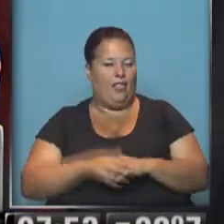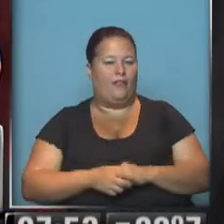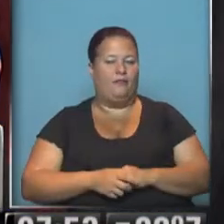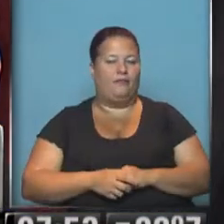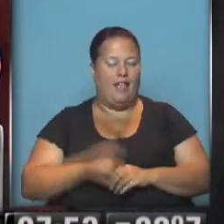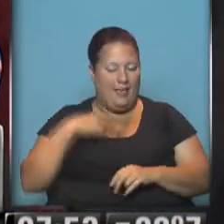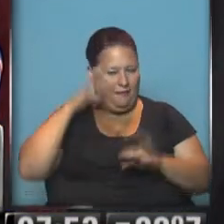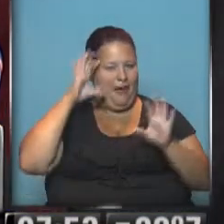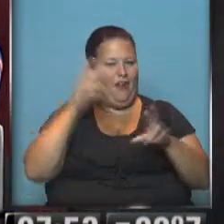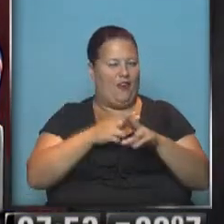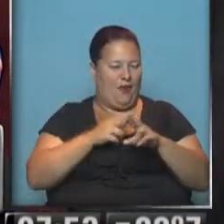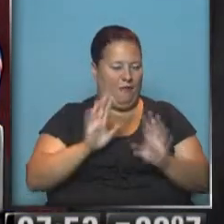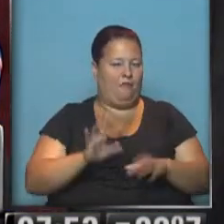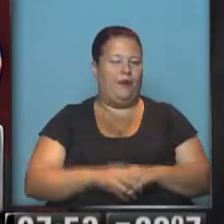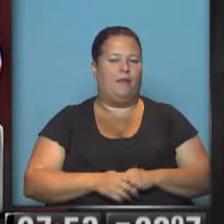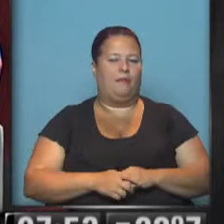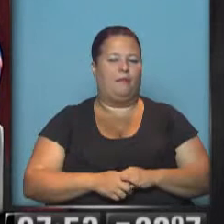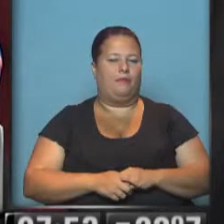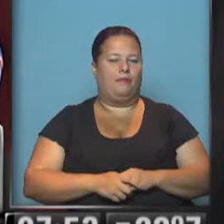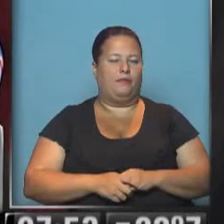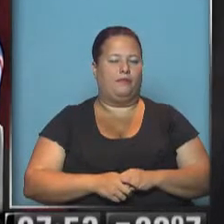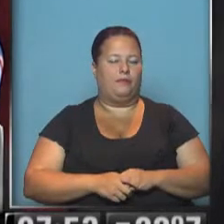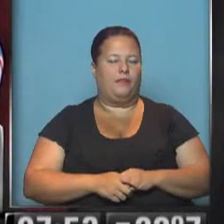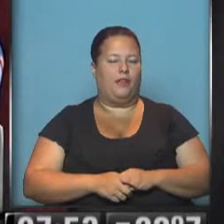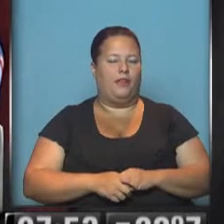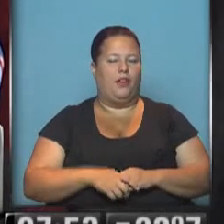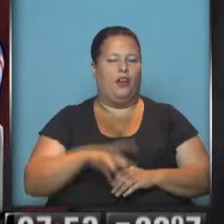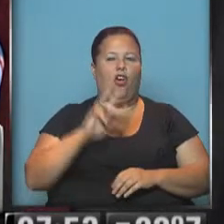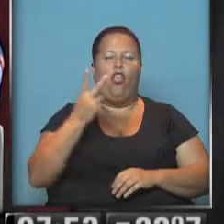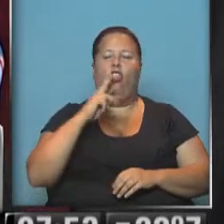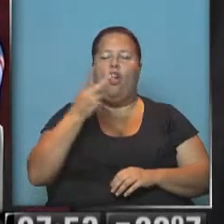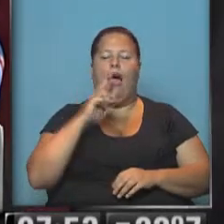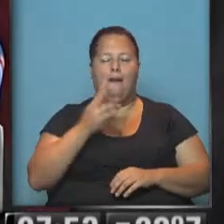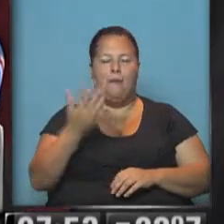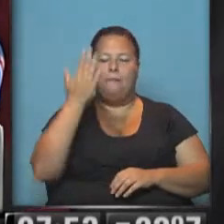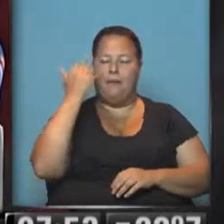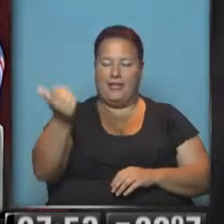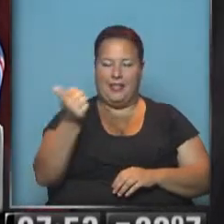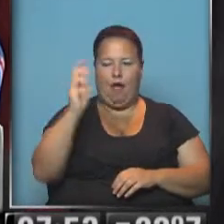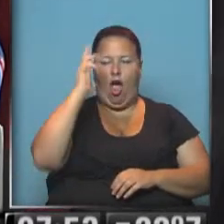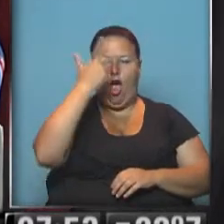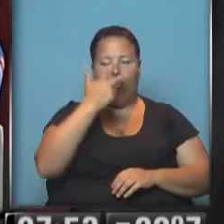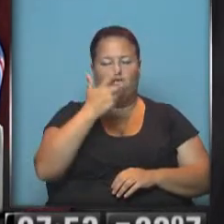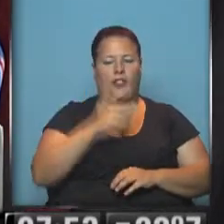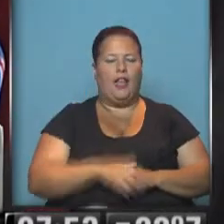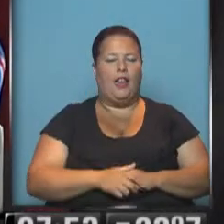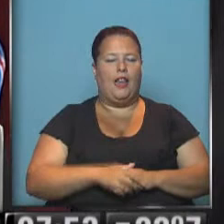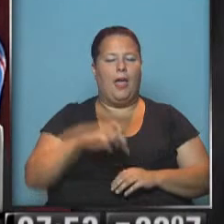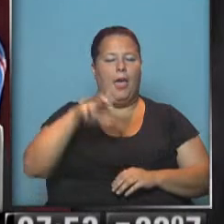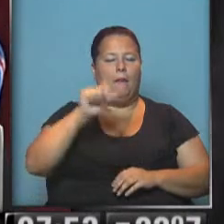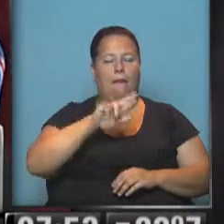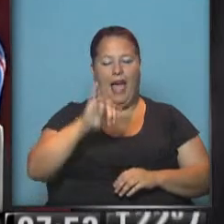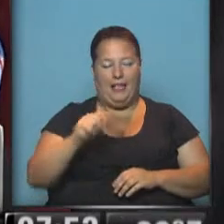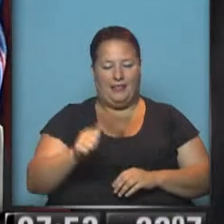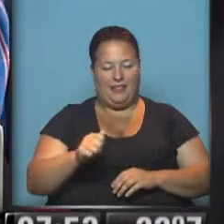ahora me voy a acordar el nombre, tiene un doble apellido, me citó en el Hotel Plaza.